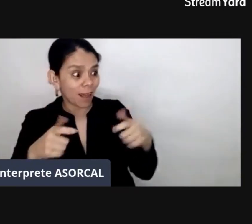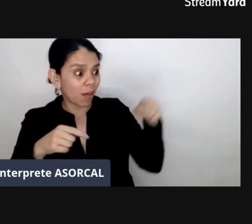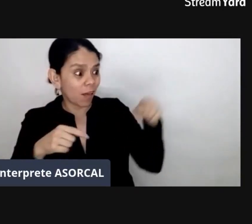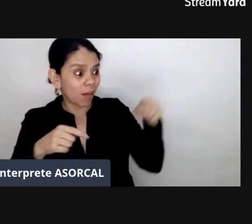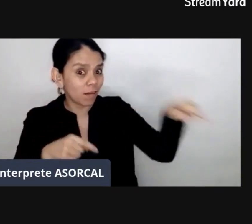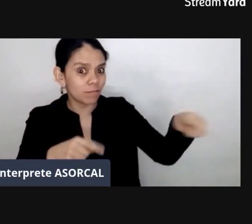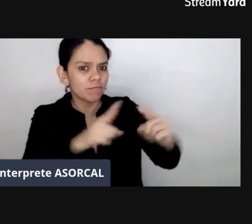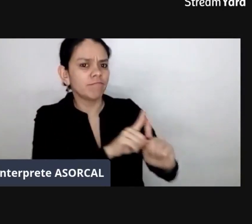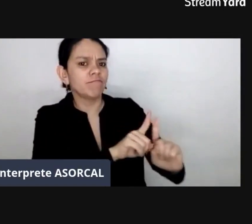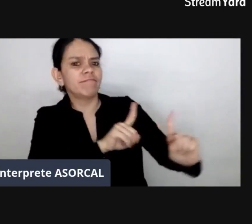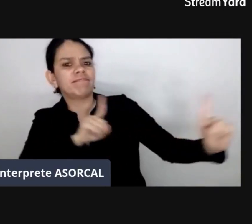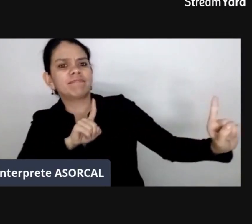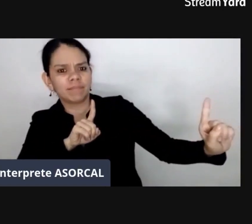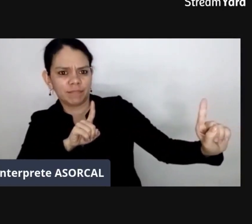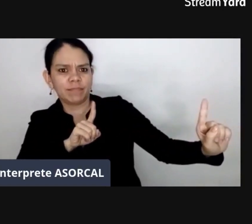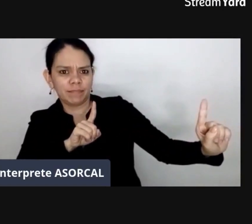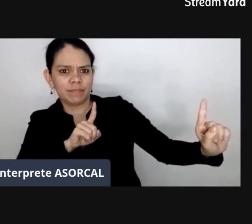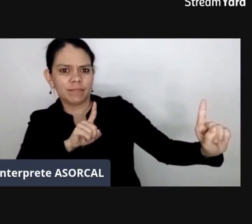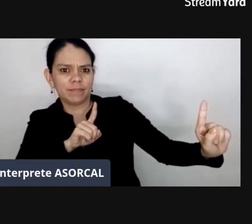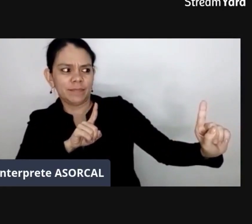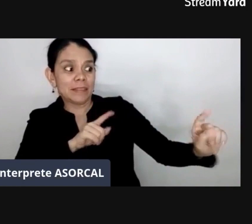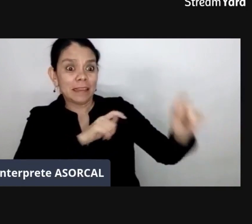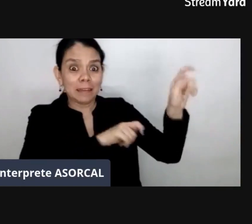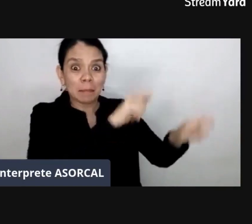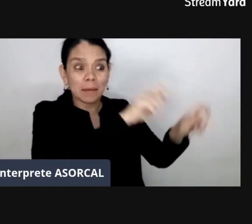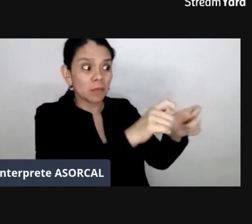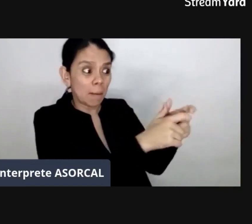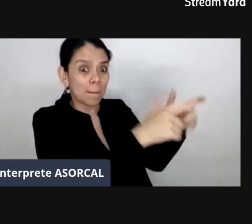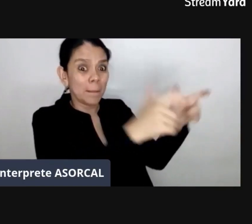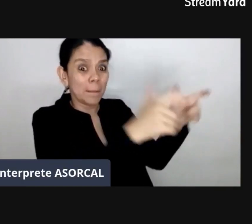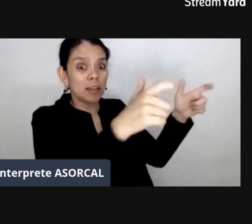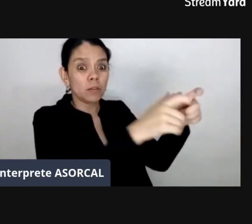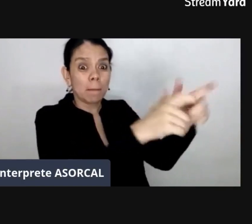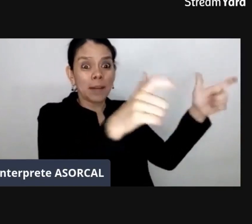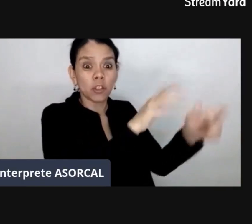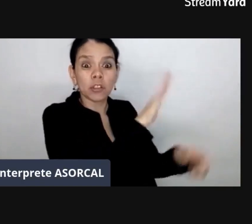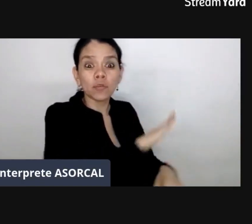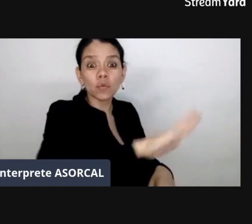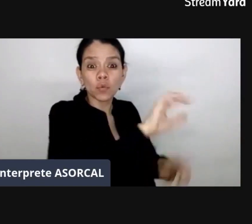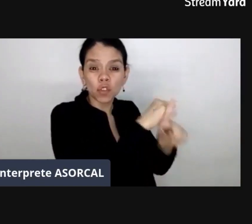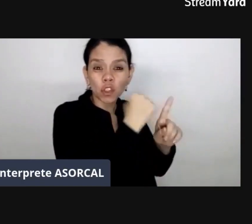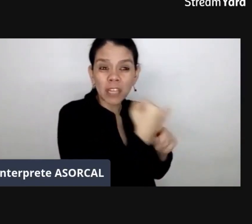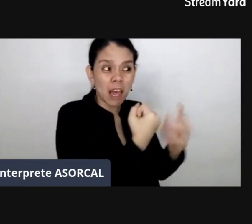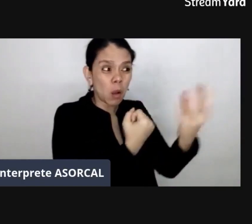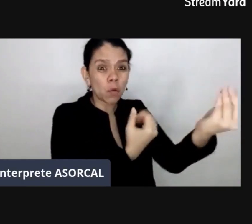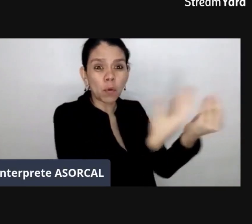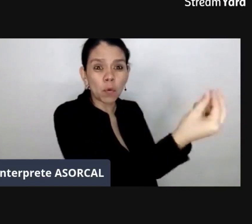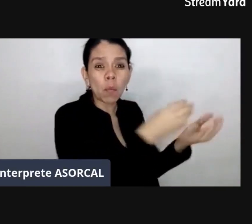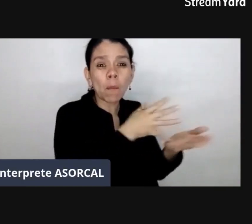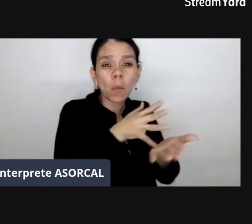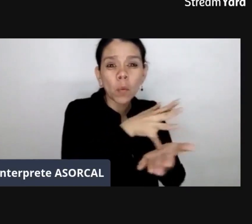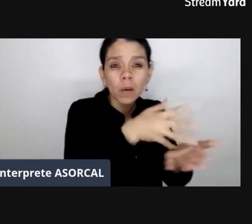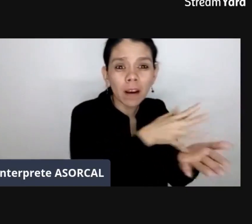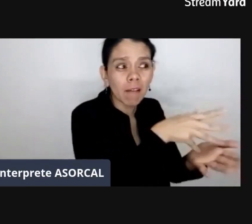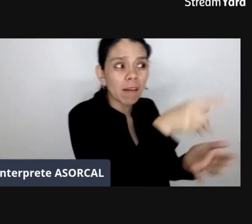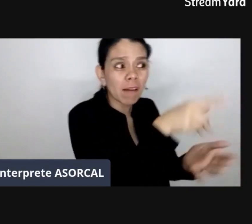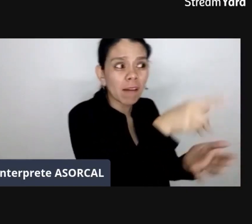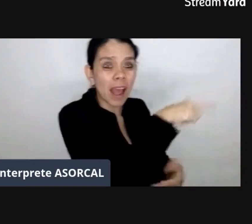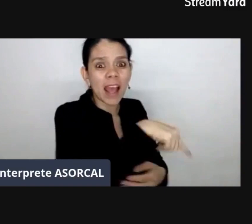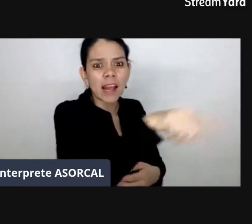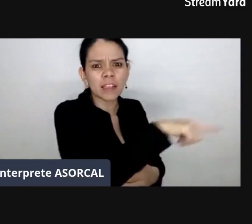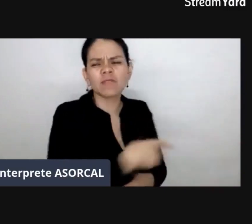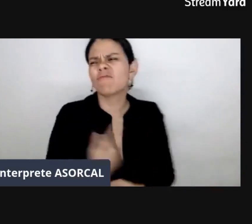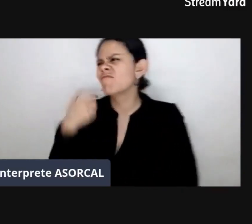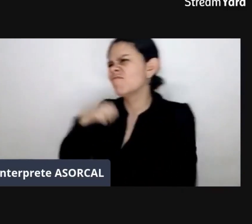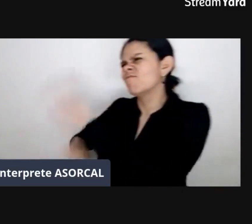formarse entre el gobierno y las grandes mayorías populares, marginadas, vulnerables. En la segunda mitad del